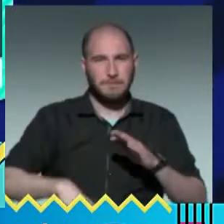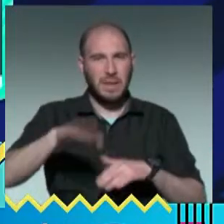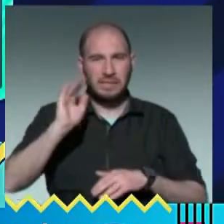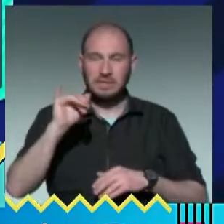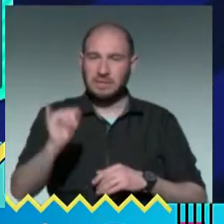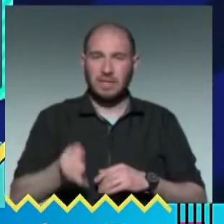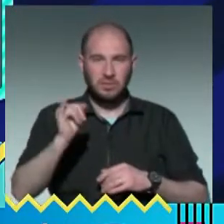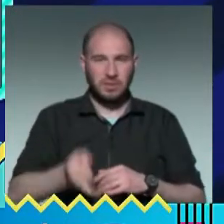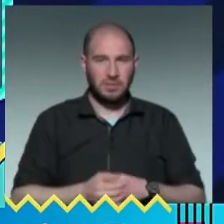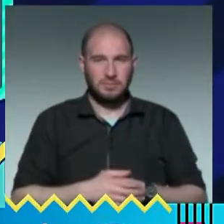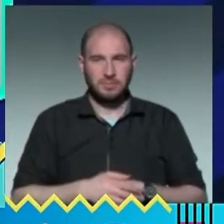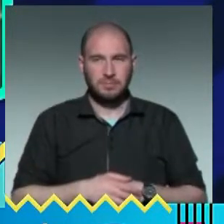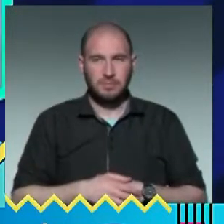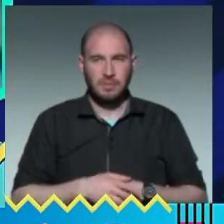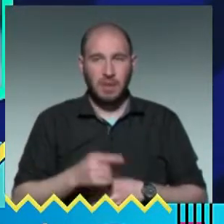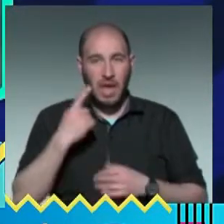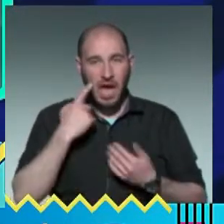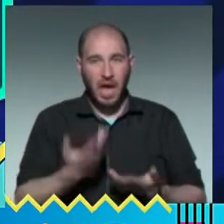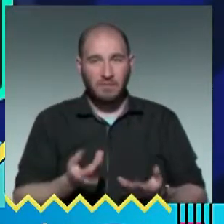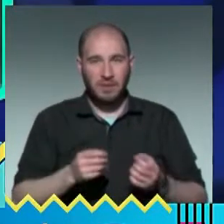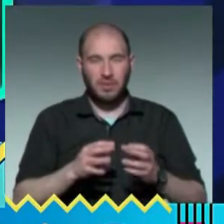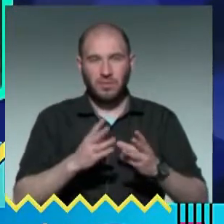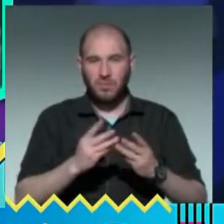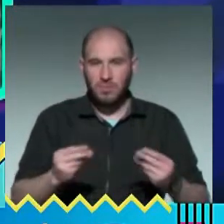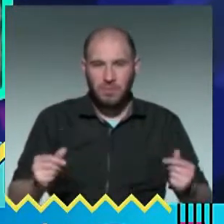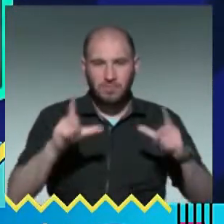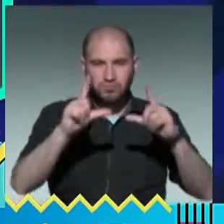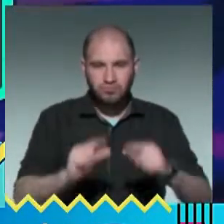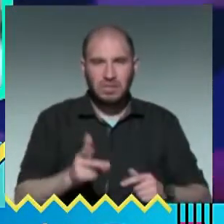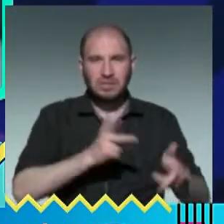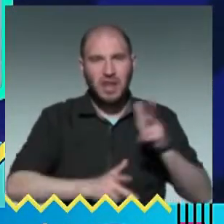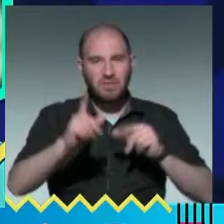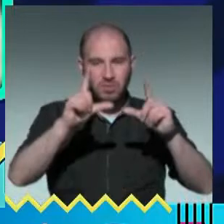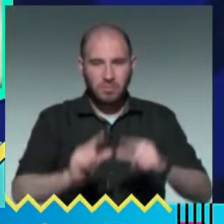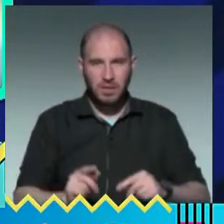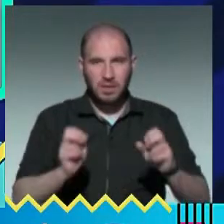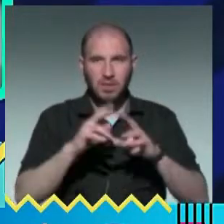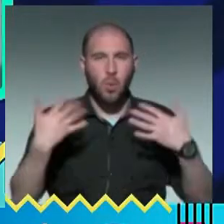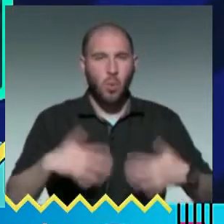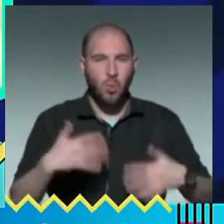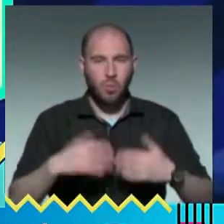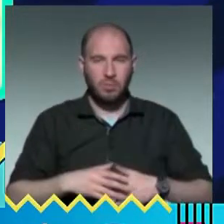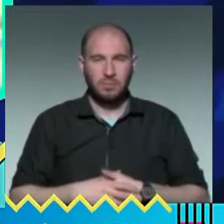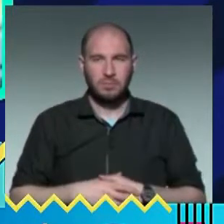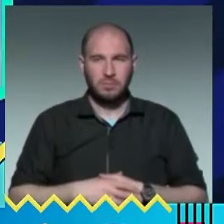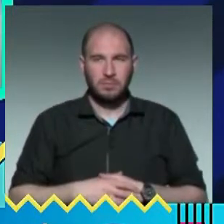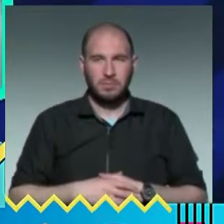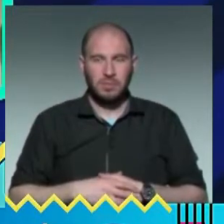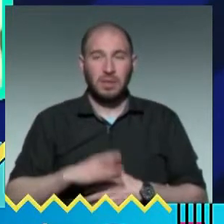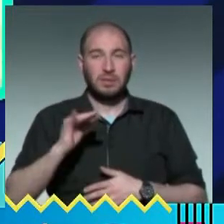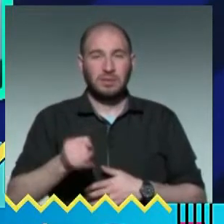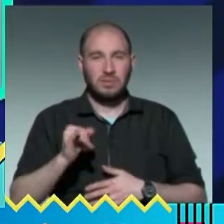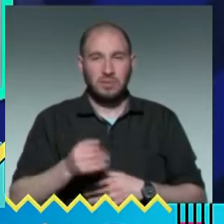sí o sí, hay que ver cómo descomprimimos el tráfico en términos urgentes. Va a haber que